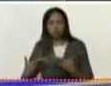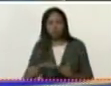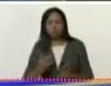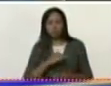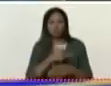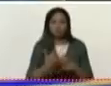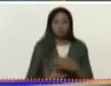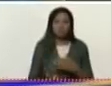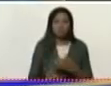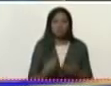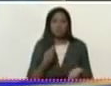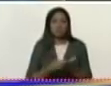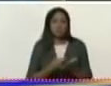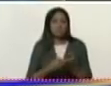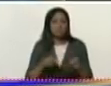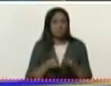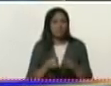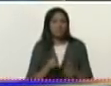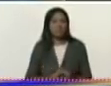planificador y financista.